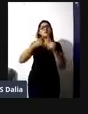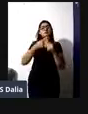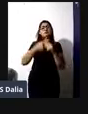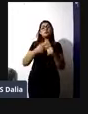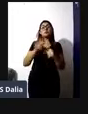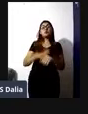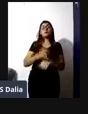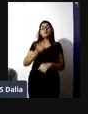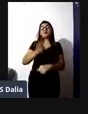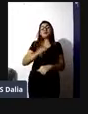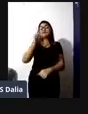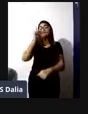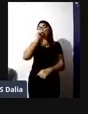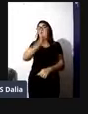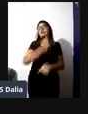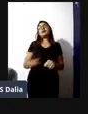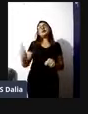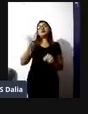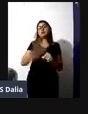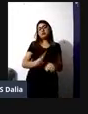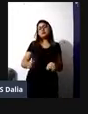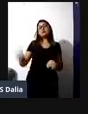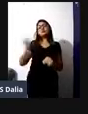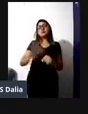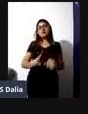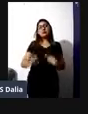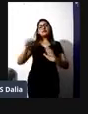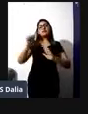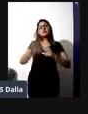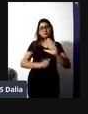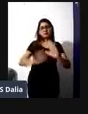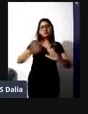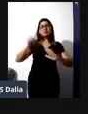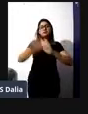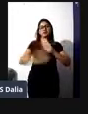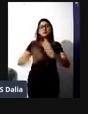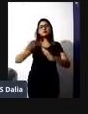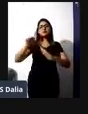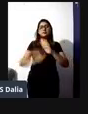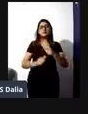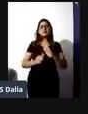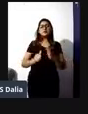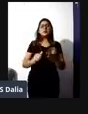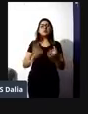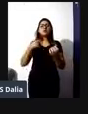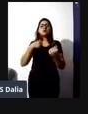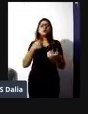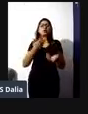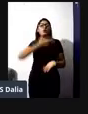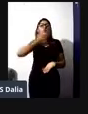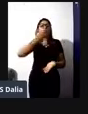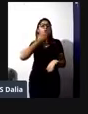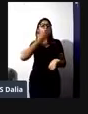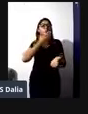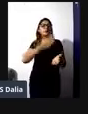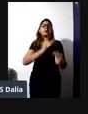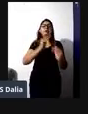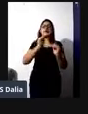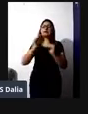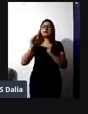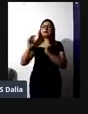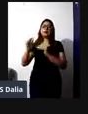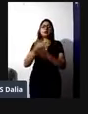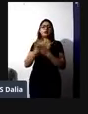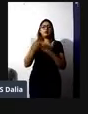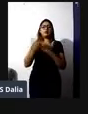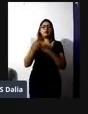es complicado estar en casa todos los días, es complicado el romper esta rutina, el que se acumule más trabajo,